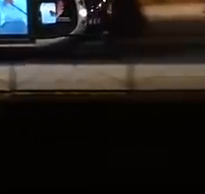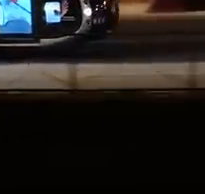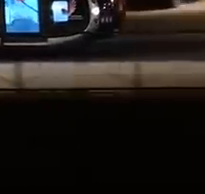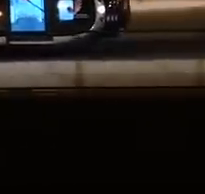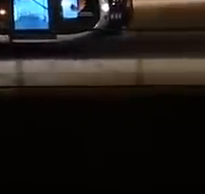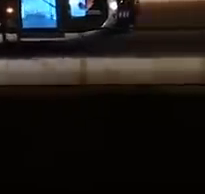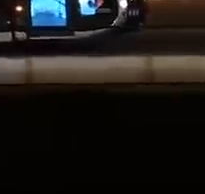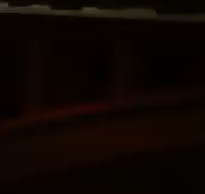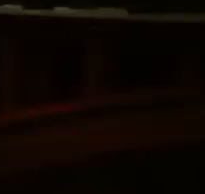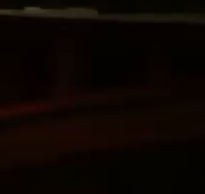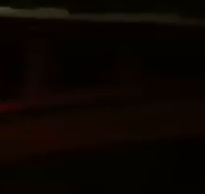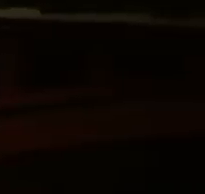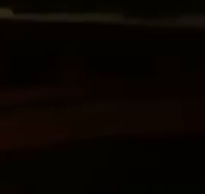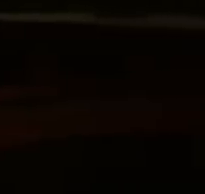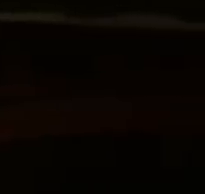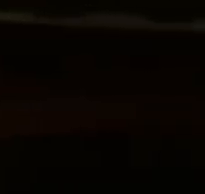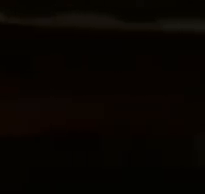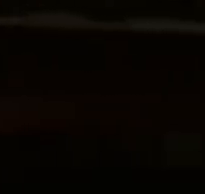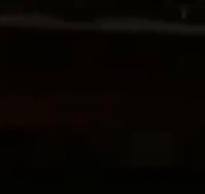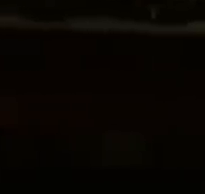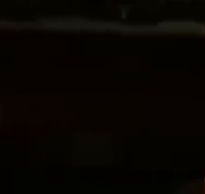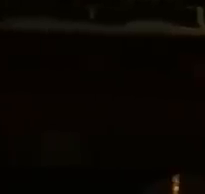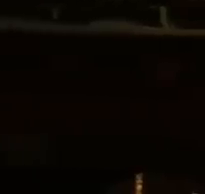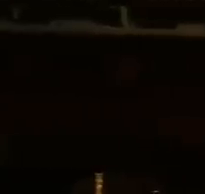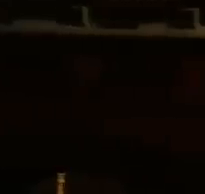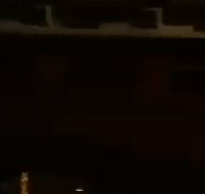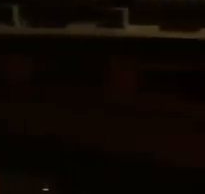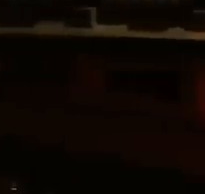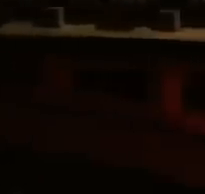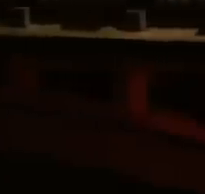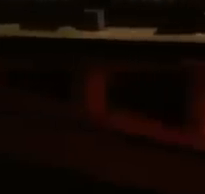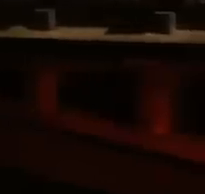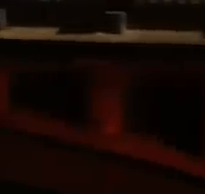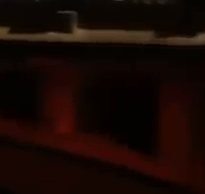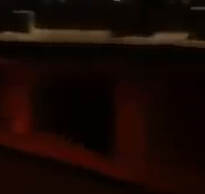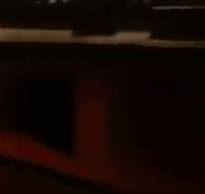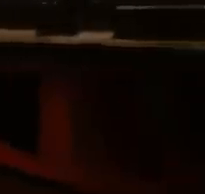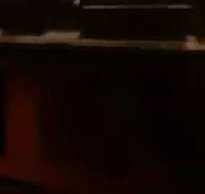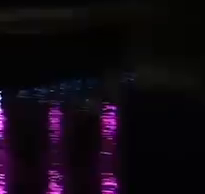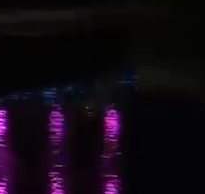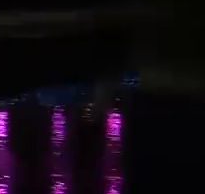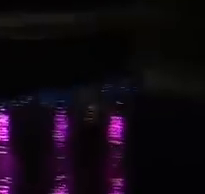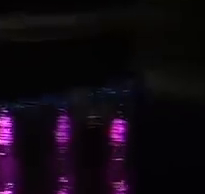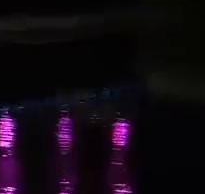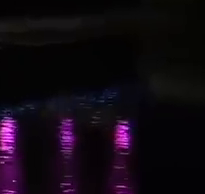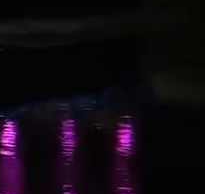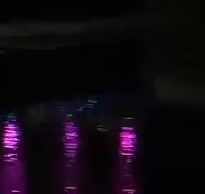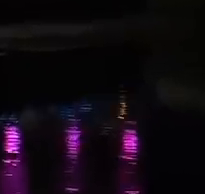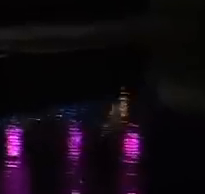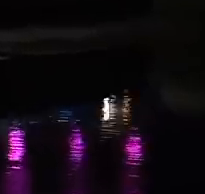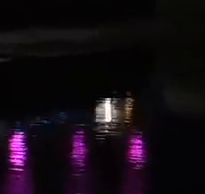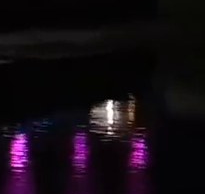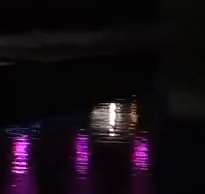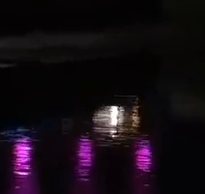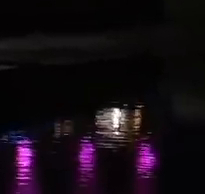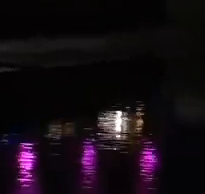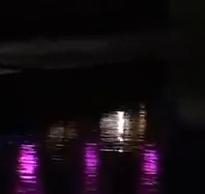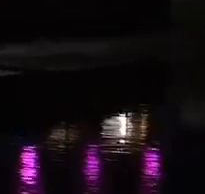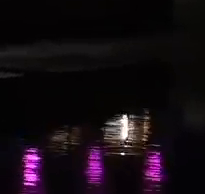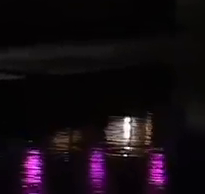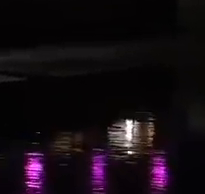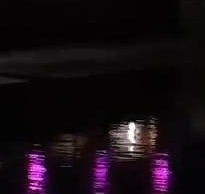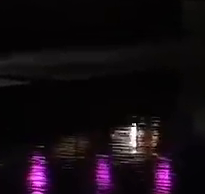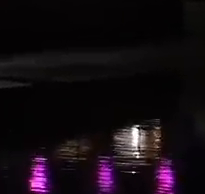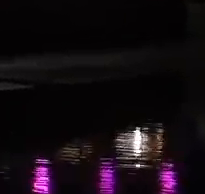digo? Porque lamentablemente en Canacín hay mucho rezago de muchos años